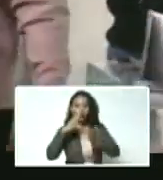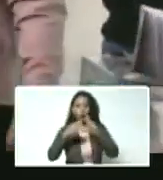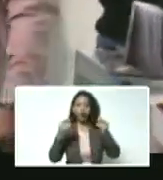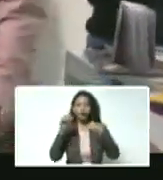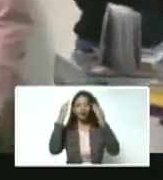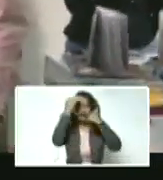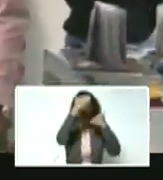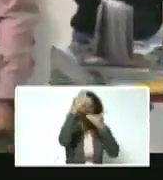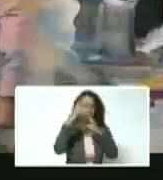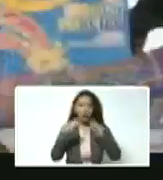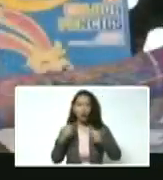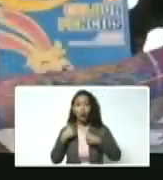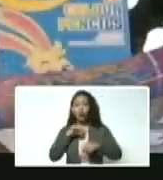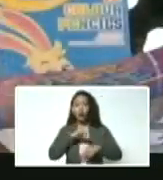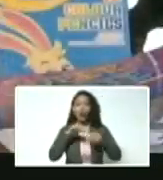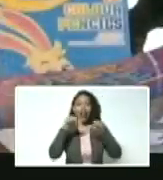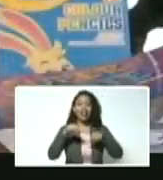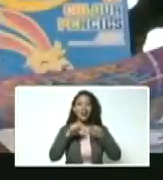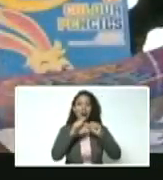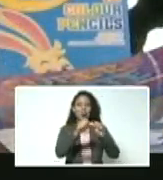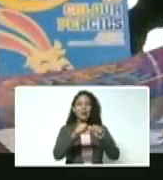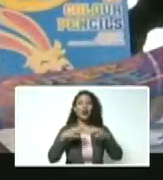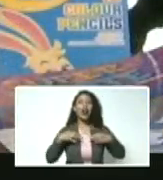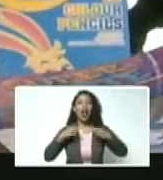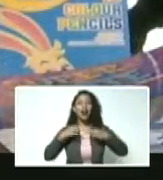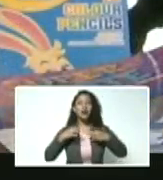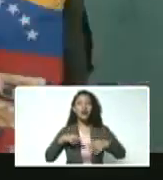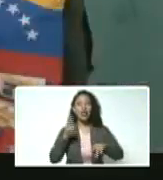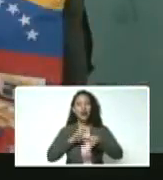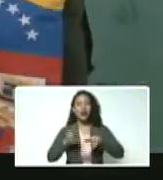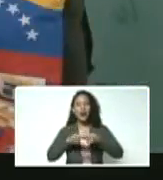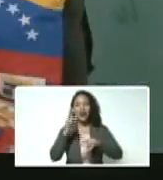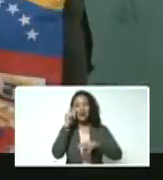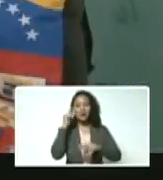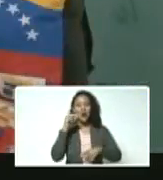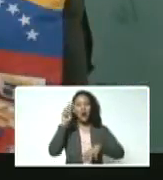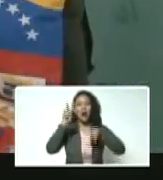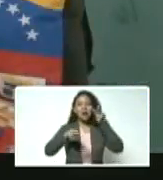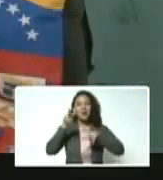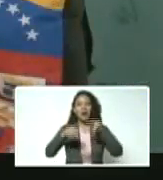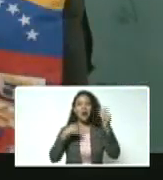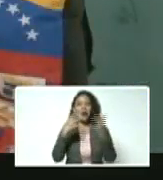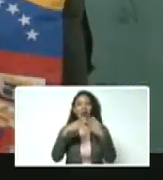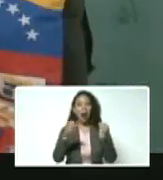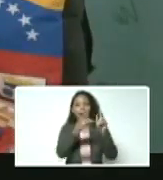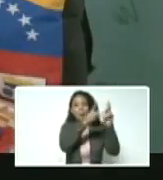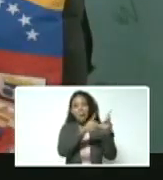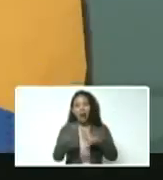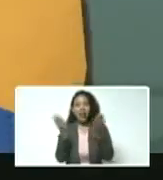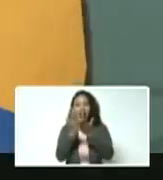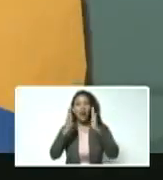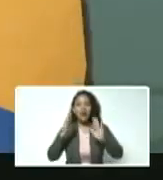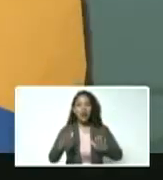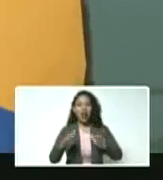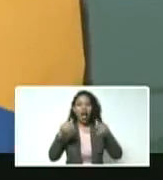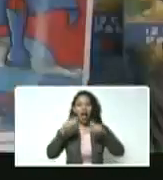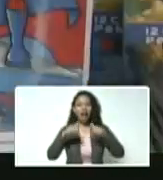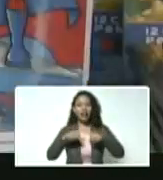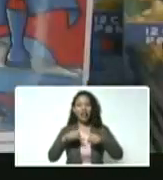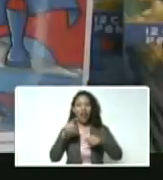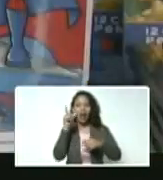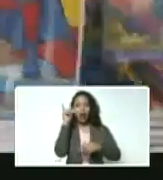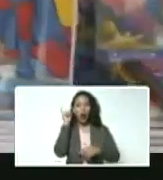Bueno, por aquí continuamos. Más ropa por aquí de los niños. Expoferia, plan escolar. Saludos, Alfredo Reyes. Aquí está Alfredo